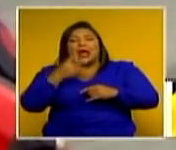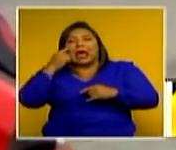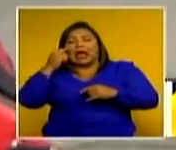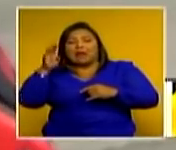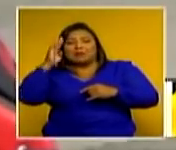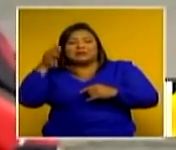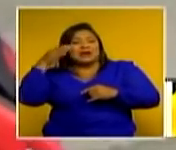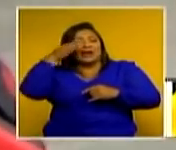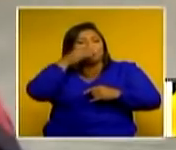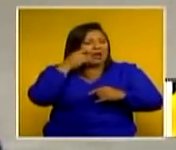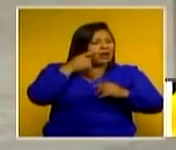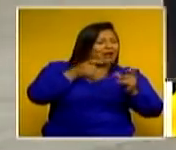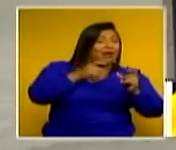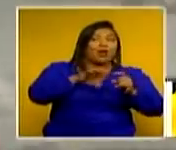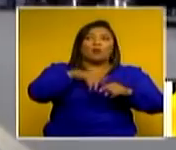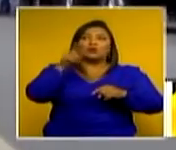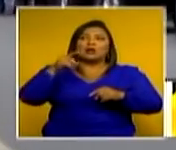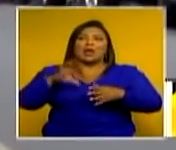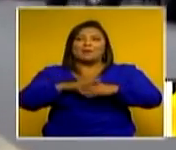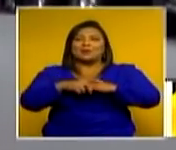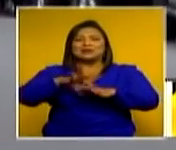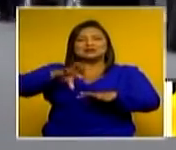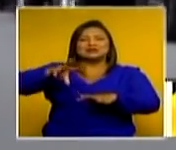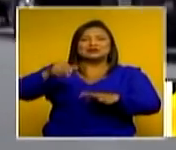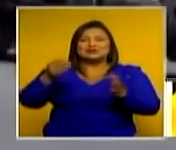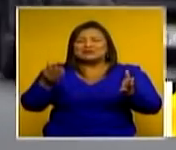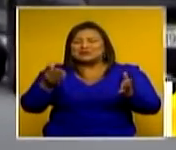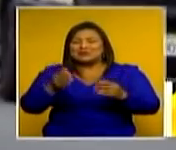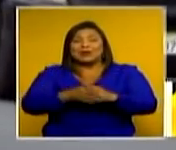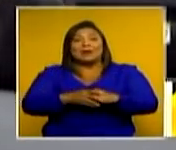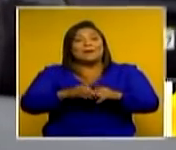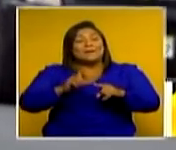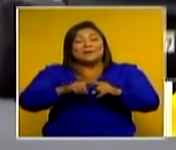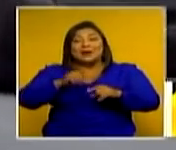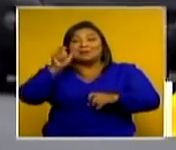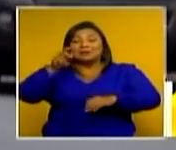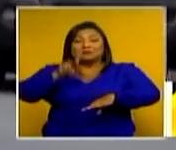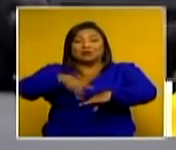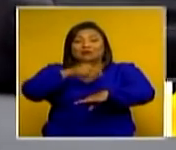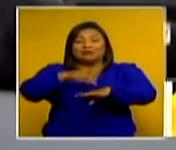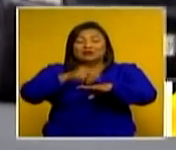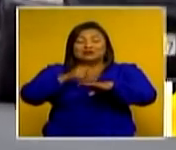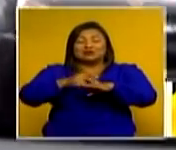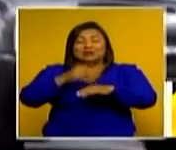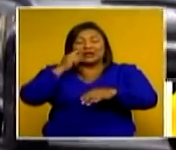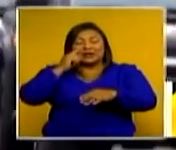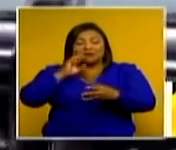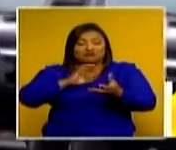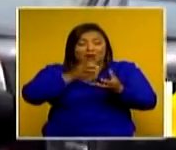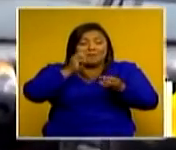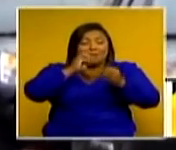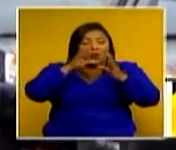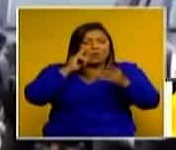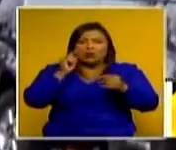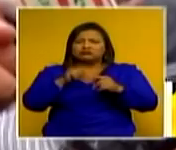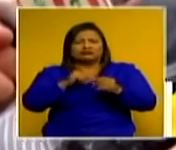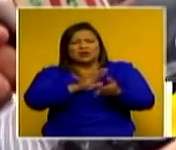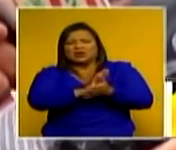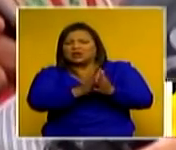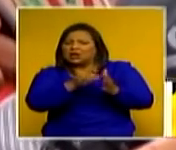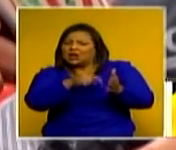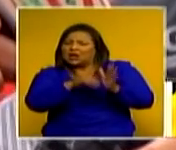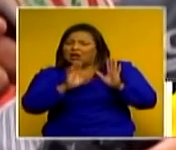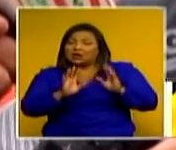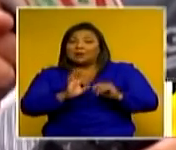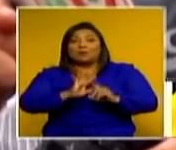asaltar una vez realizado el peritaje por los expertos en explosivos se dio a conocer que no existía ninguna amenaza se ha